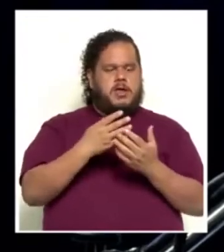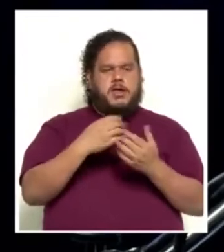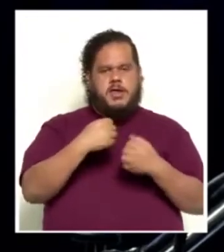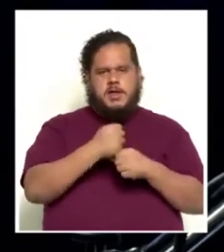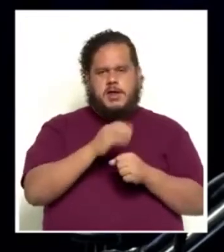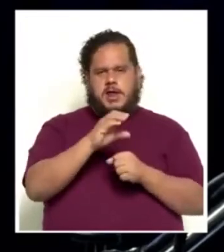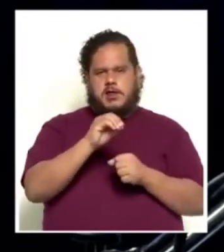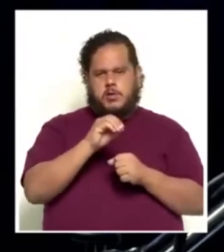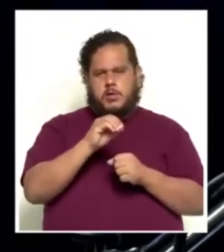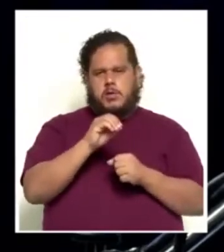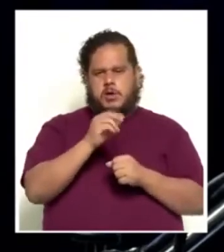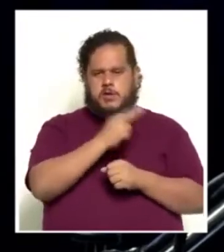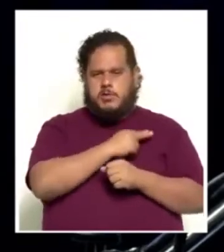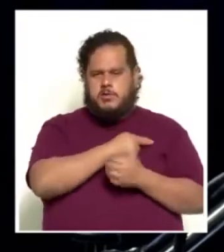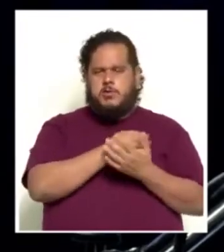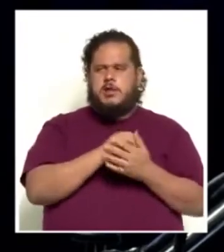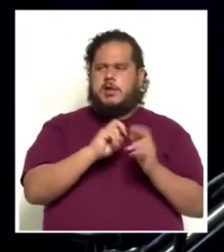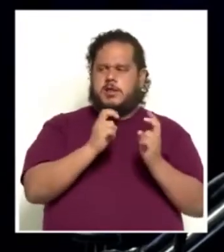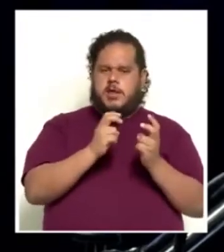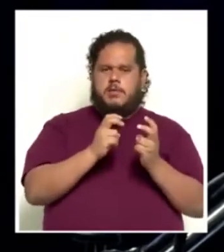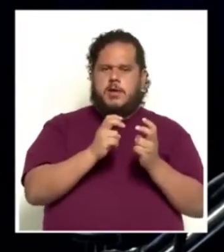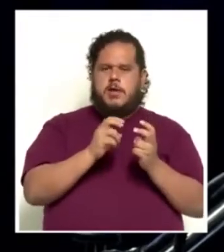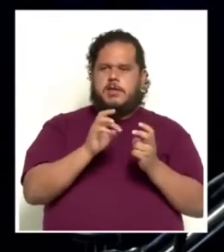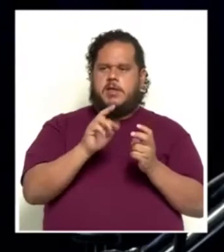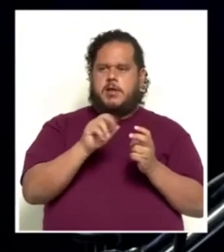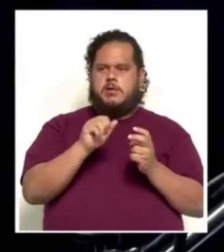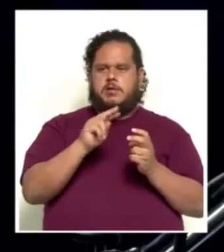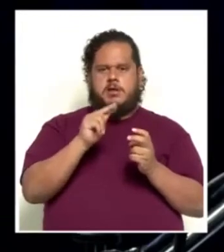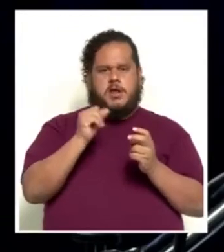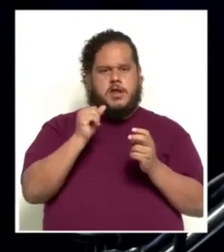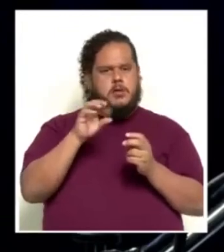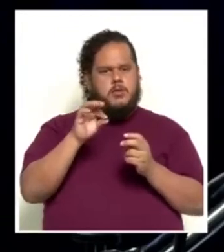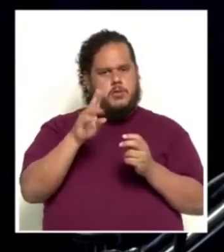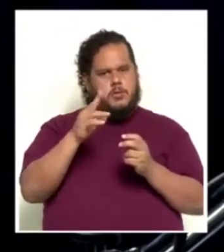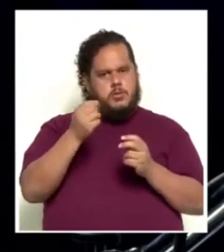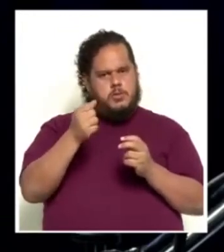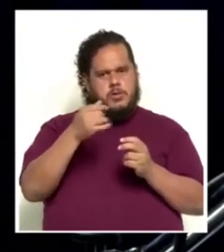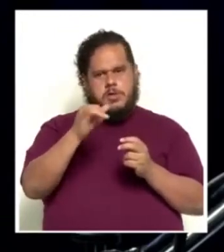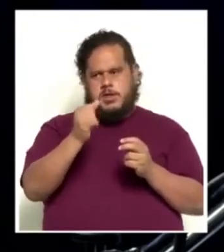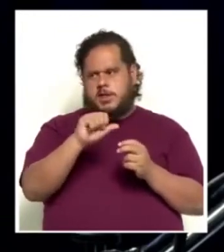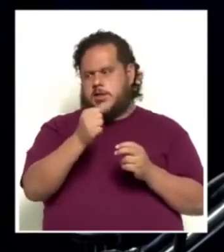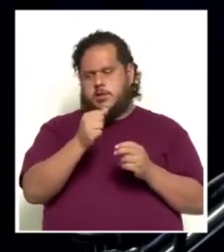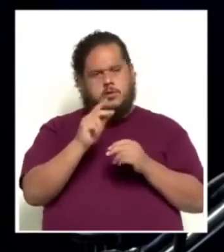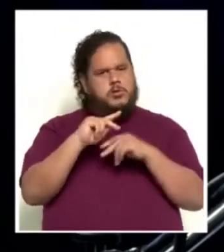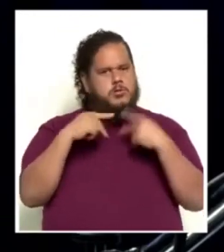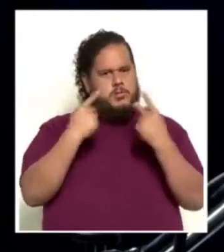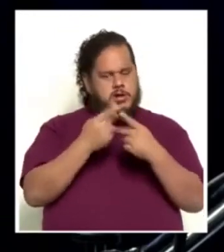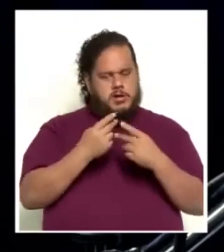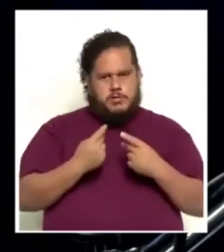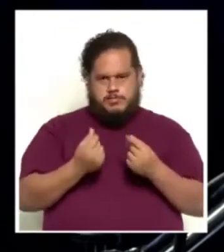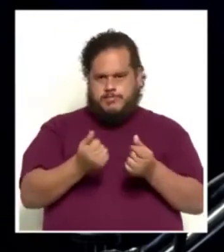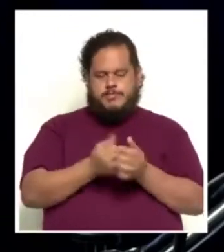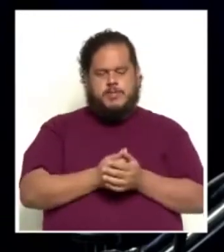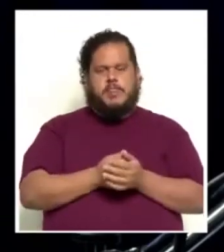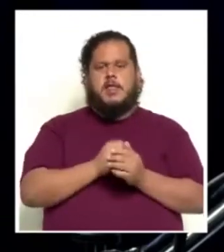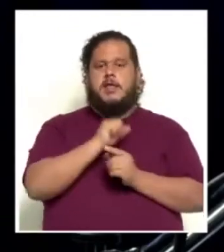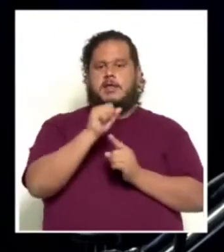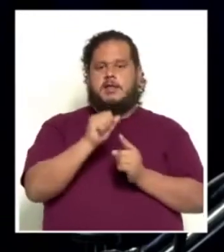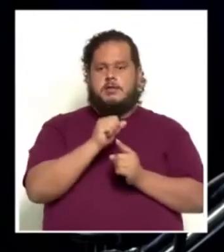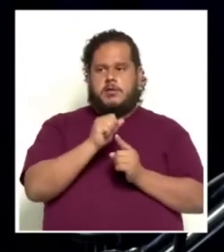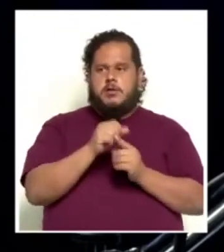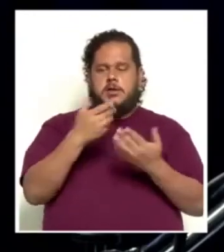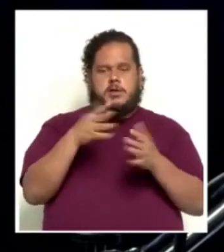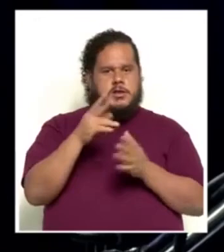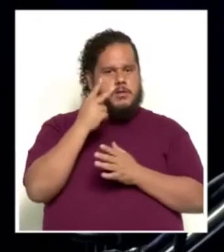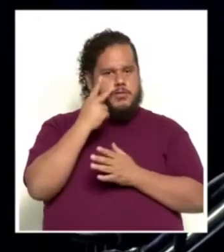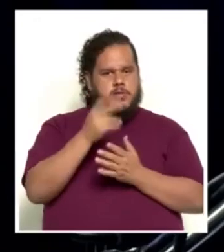cojefaturas, este tema de los transfugistas que se postulan por otros partidos políticos inmediatamente. Casos ya hemos